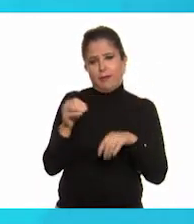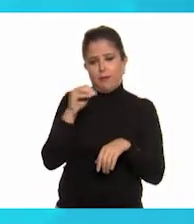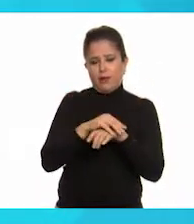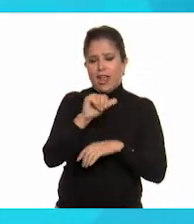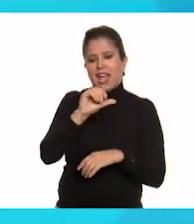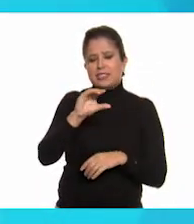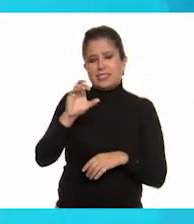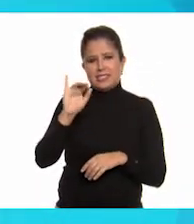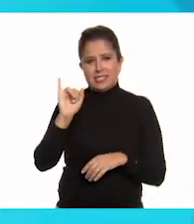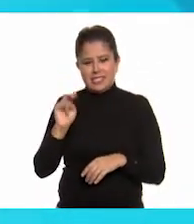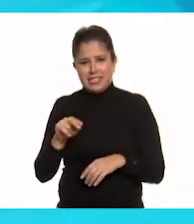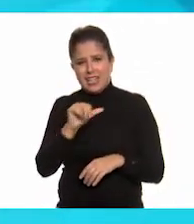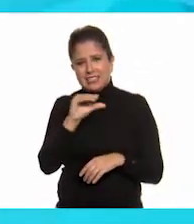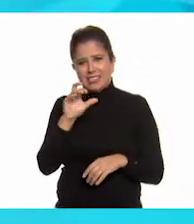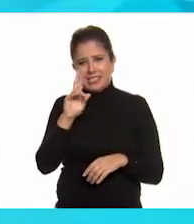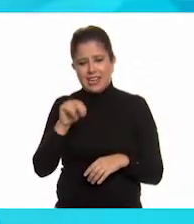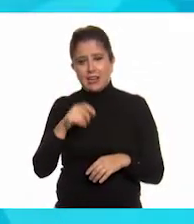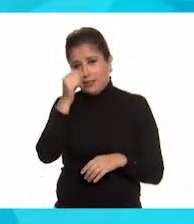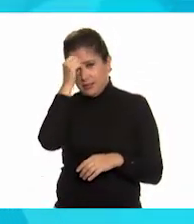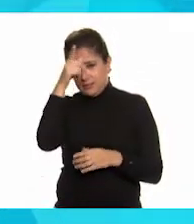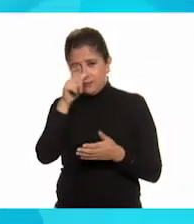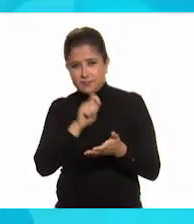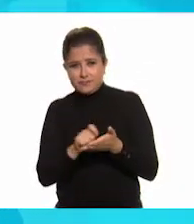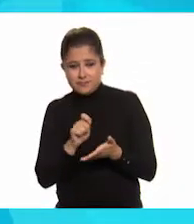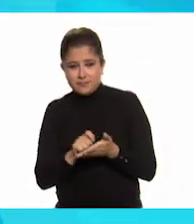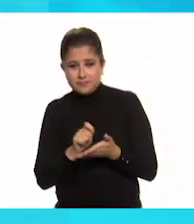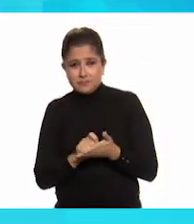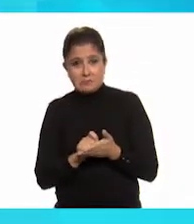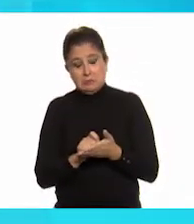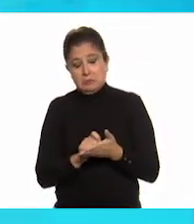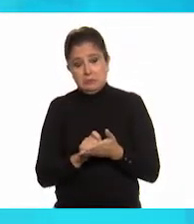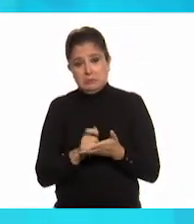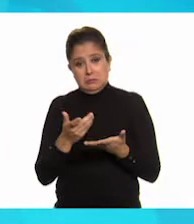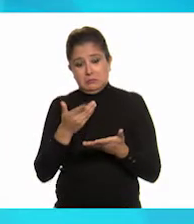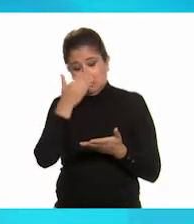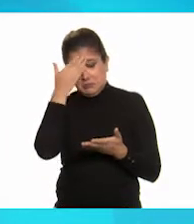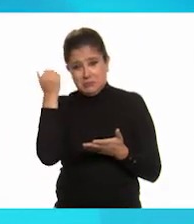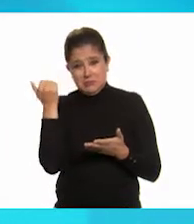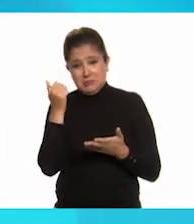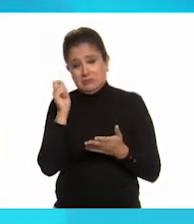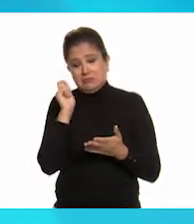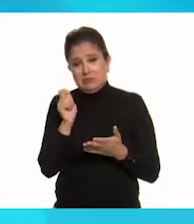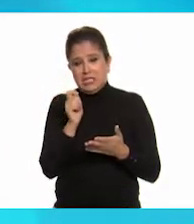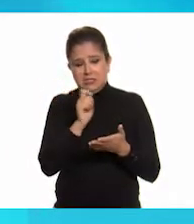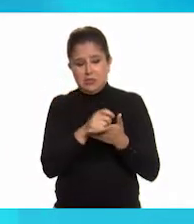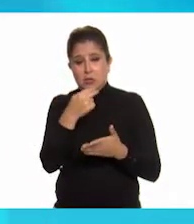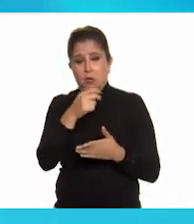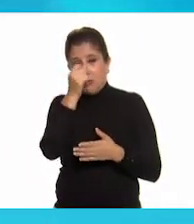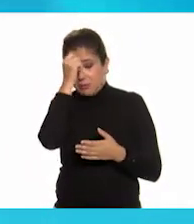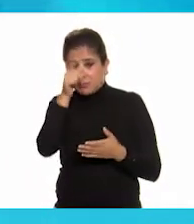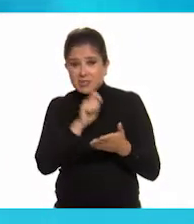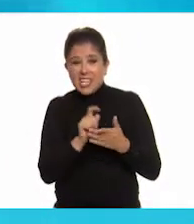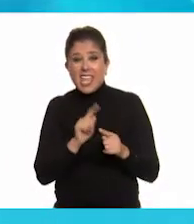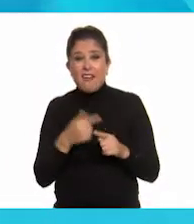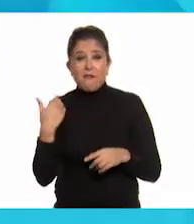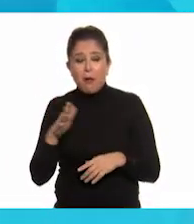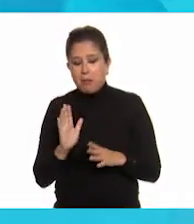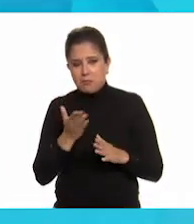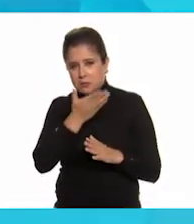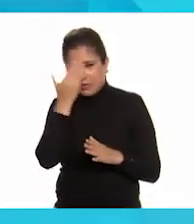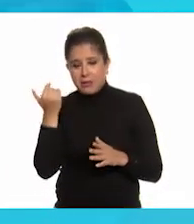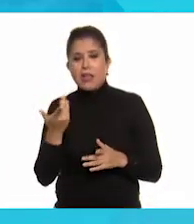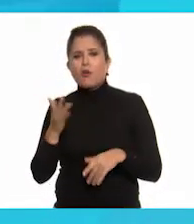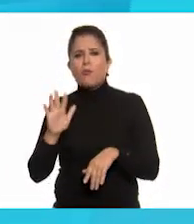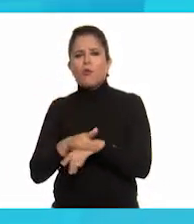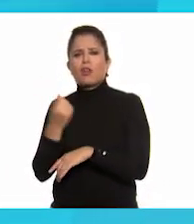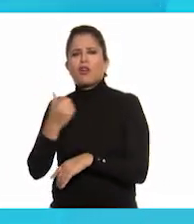Acerrín, Acerrán. ¿El autor? Pues, en este caso, no sabíamos el autor, pero decía Ronda Infantil nada más. ¿Sí? Y pueden poner por qué les